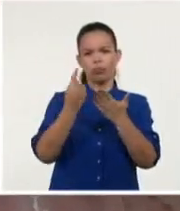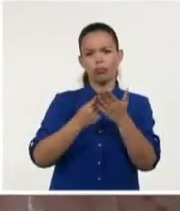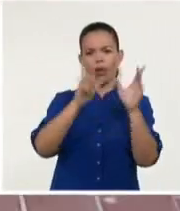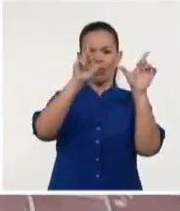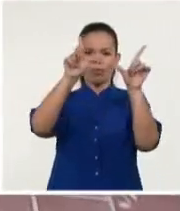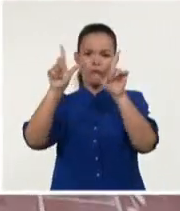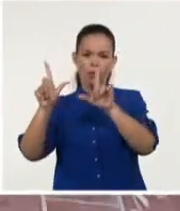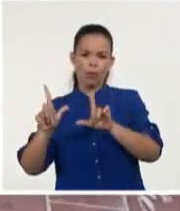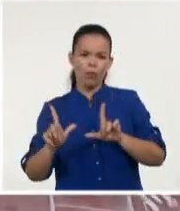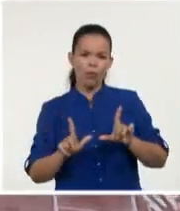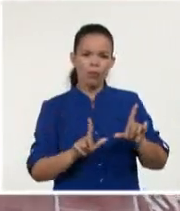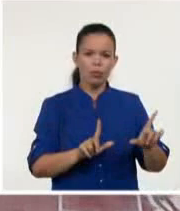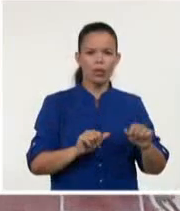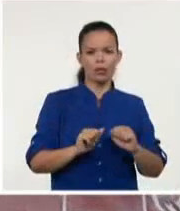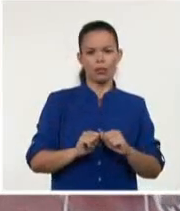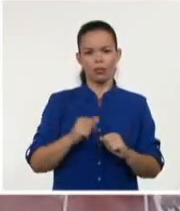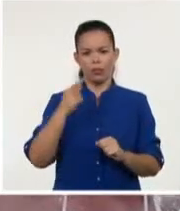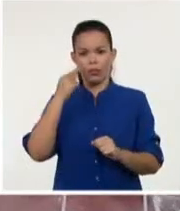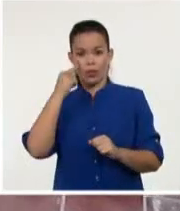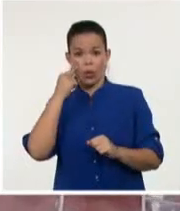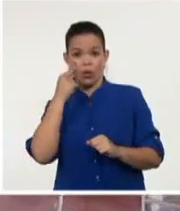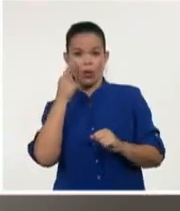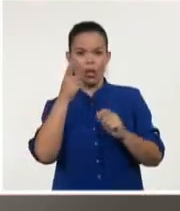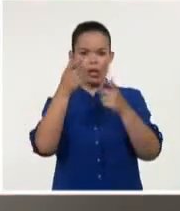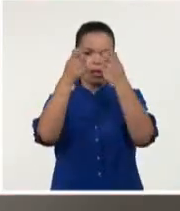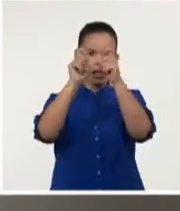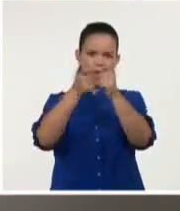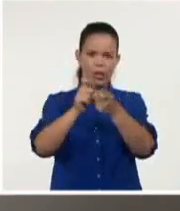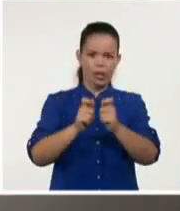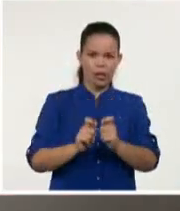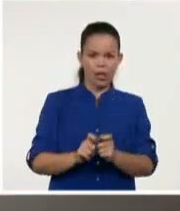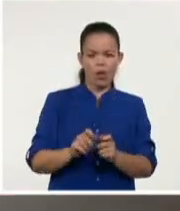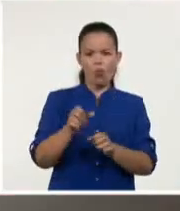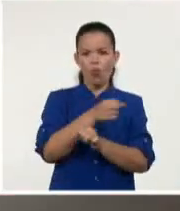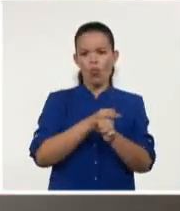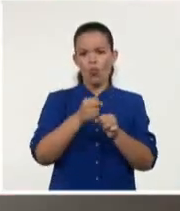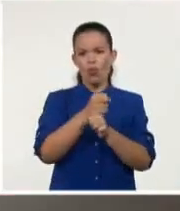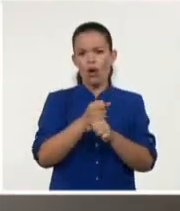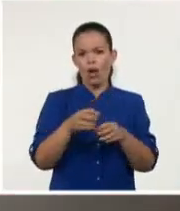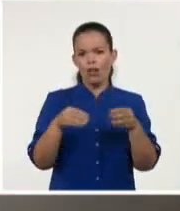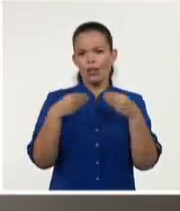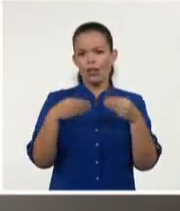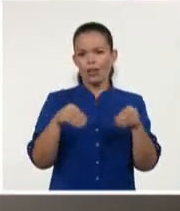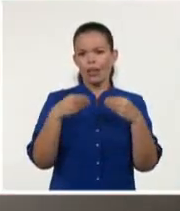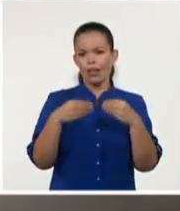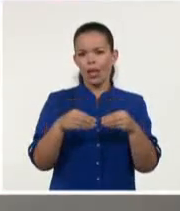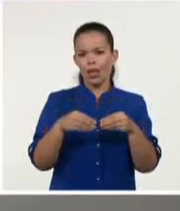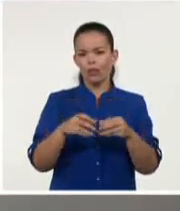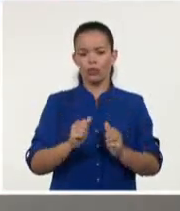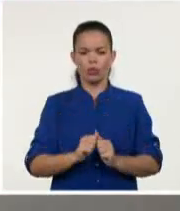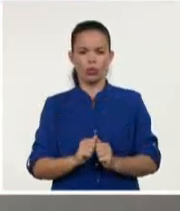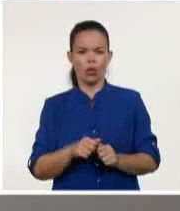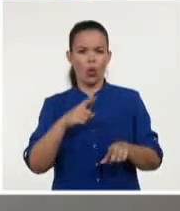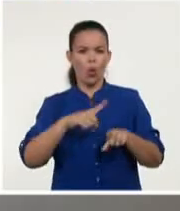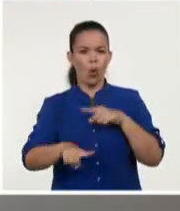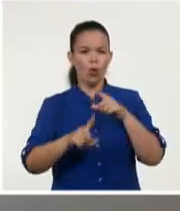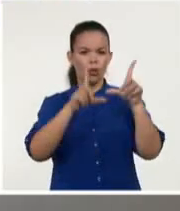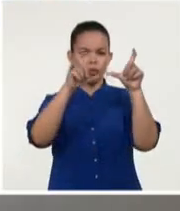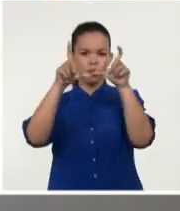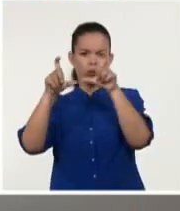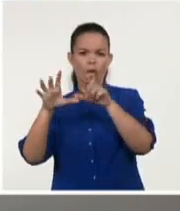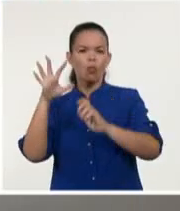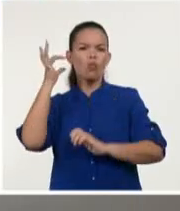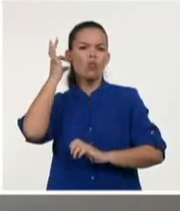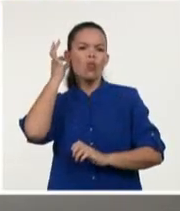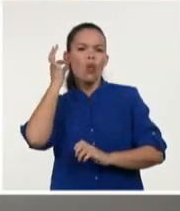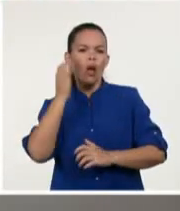una instalación con bolsas de leches vacías, así como 44 fotos de madres lactando que forman parte de La Tribu,